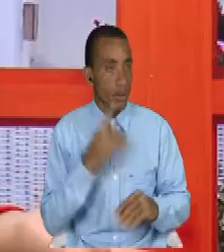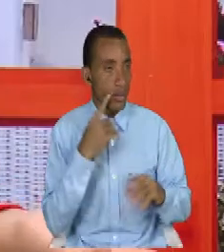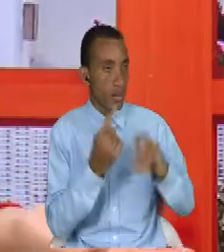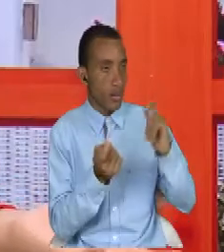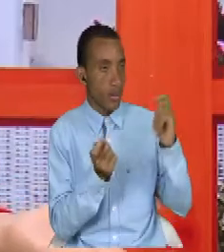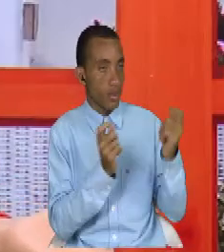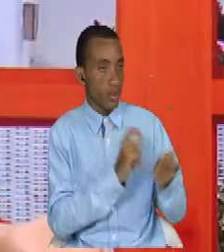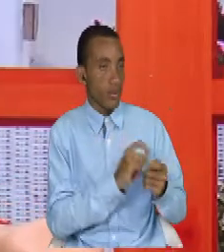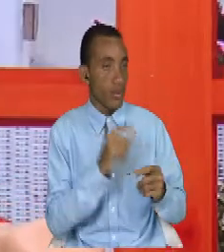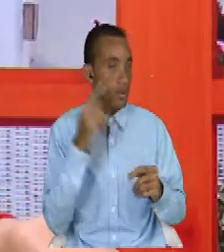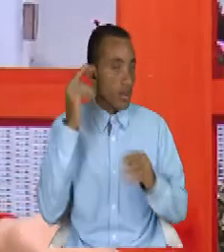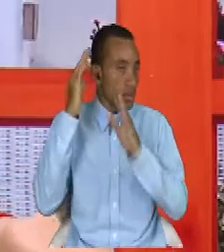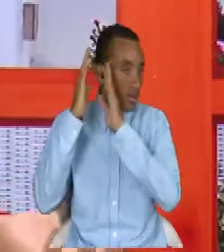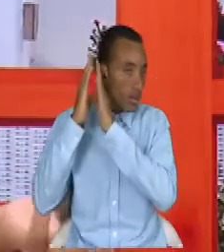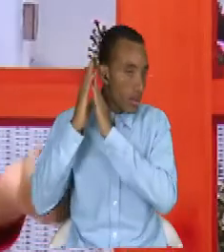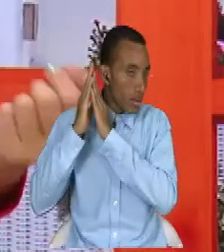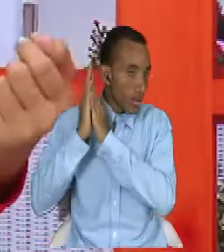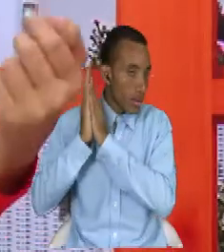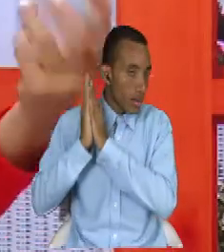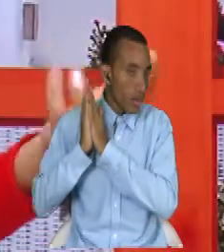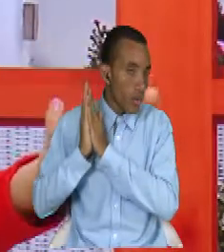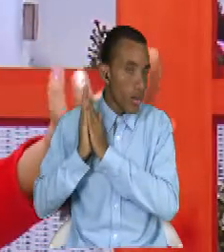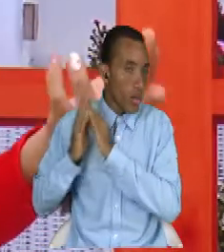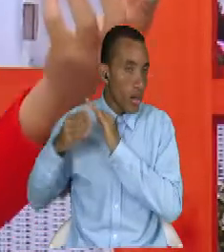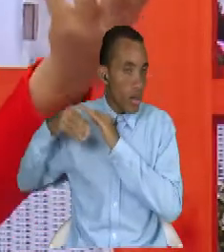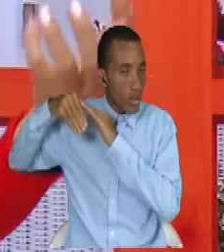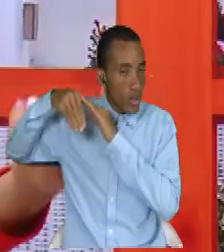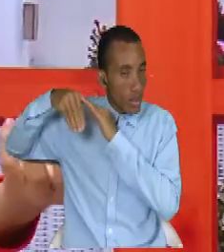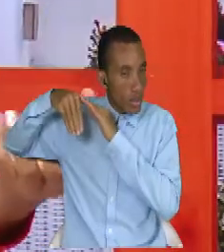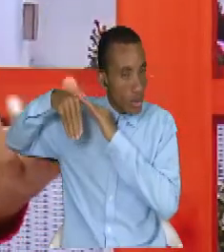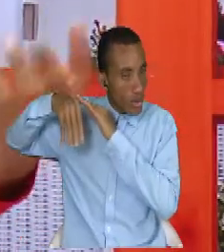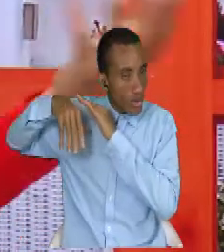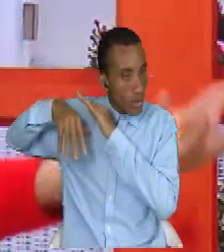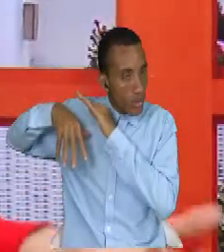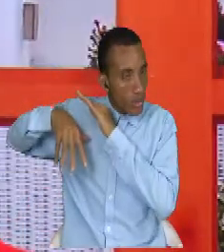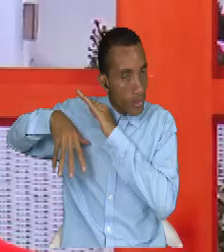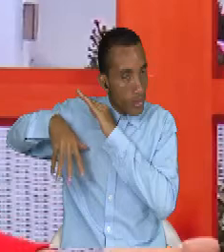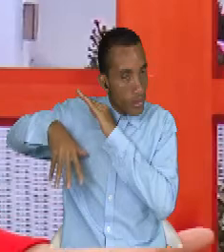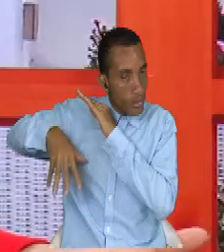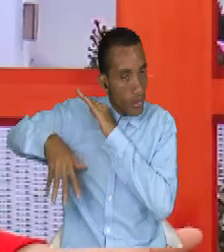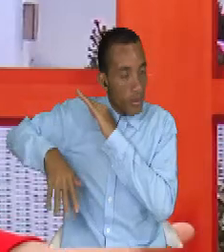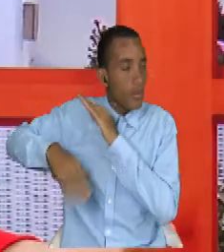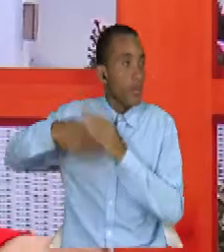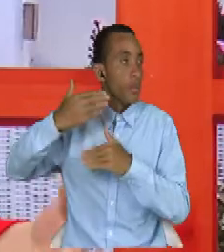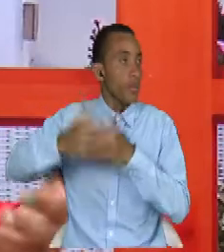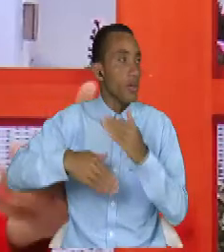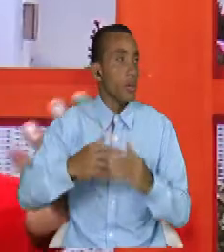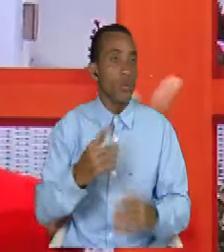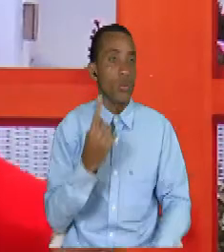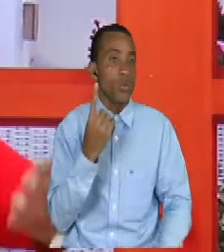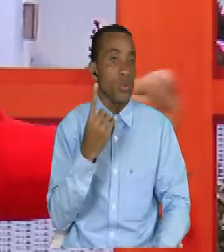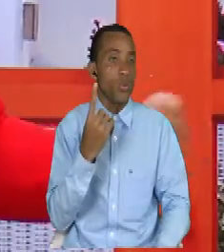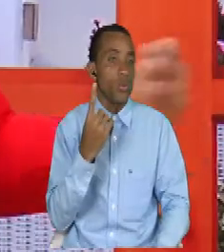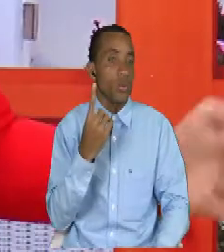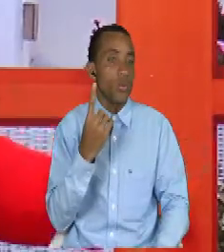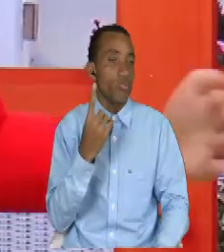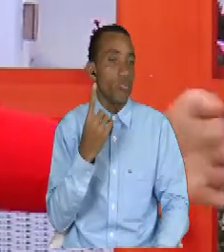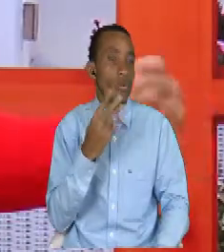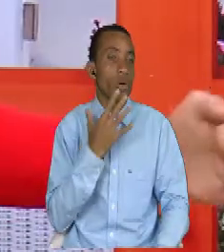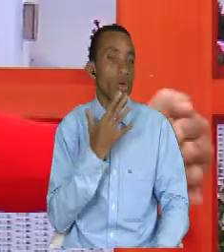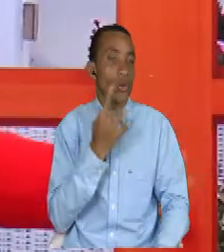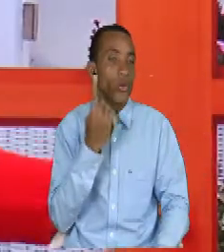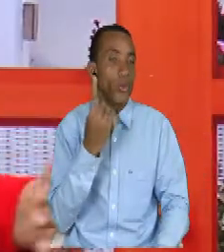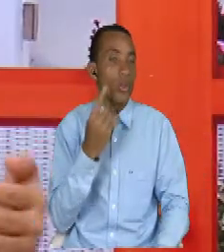mi el pelo me ha crecido muchísimo y ese también el proceso lo que tú decías me tocó volverme un solo tono porque esa pintura